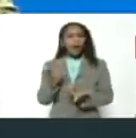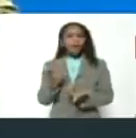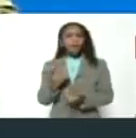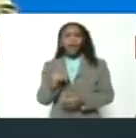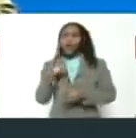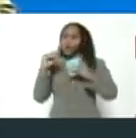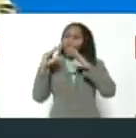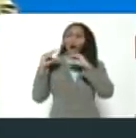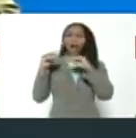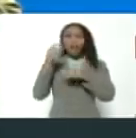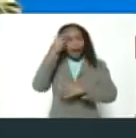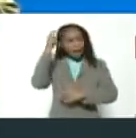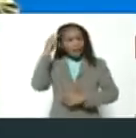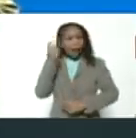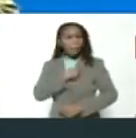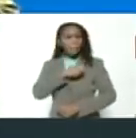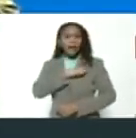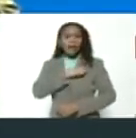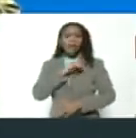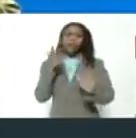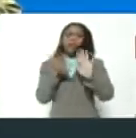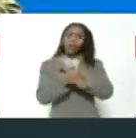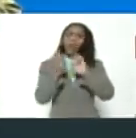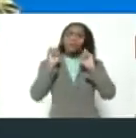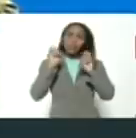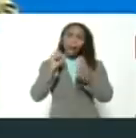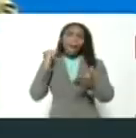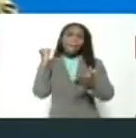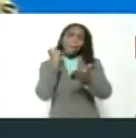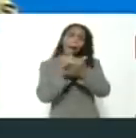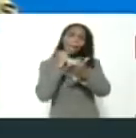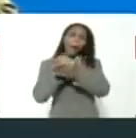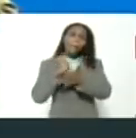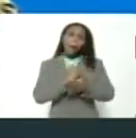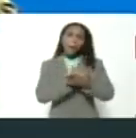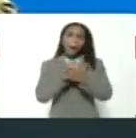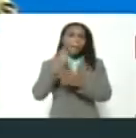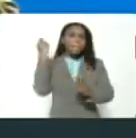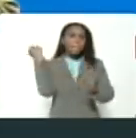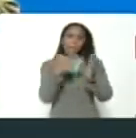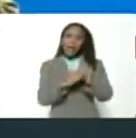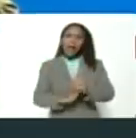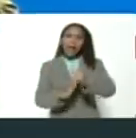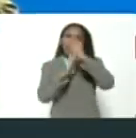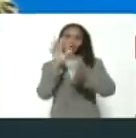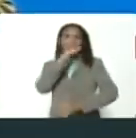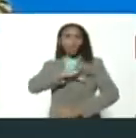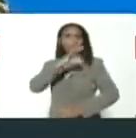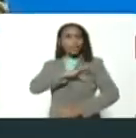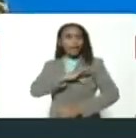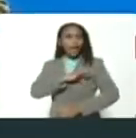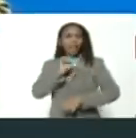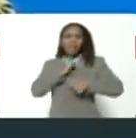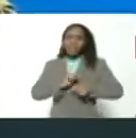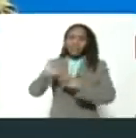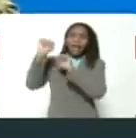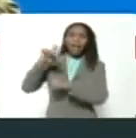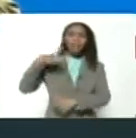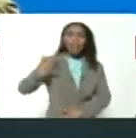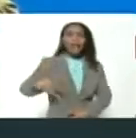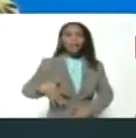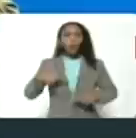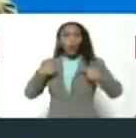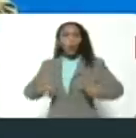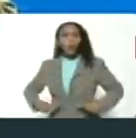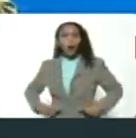¿Por qué no habla la canciller española de las masacres de miles de líderes sociales, de defensores de derechos